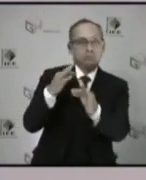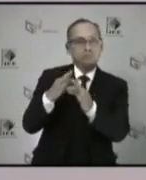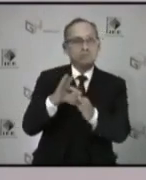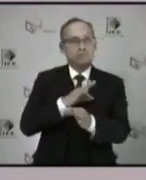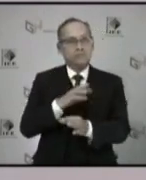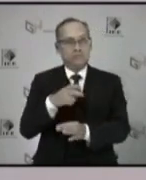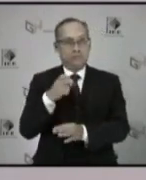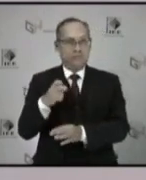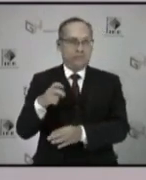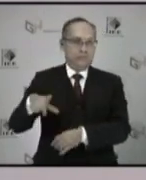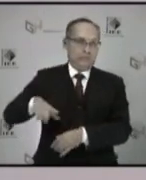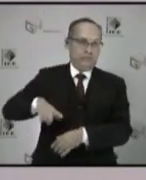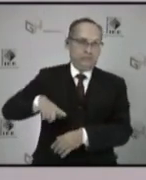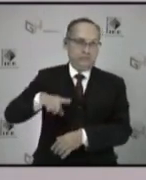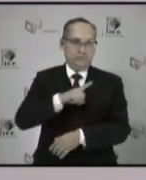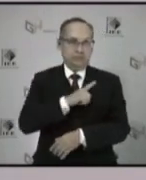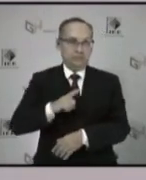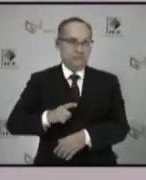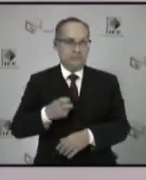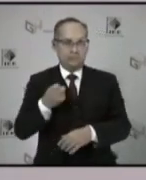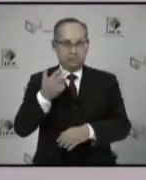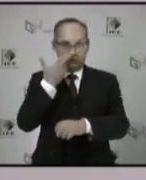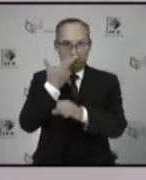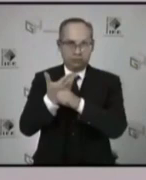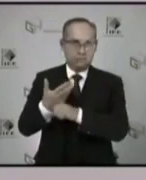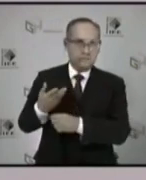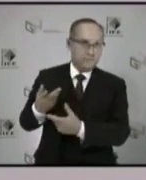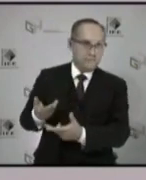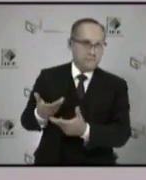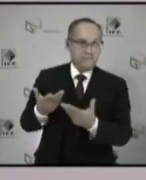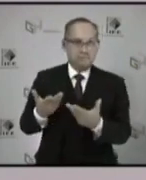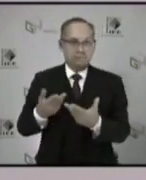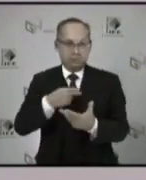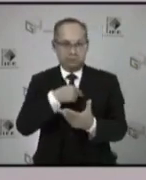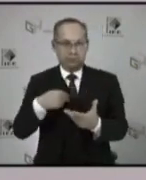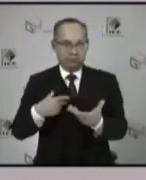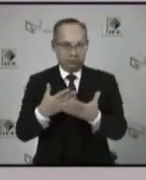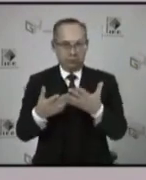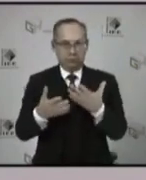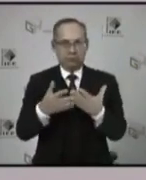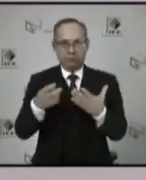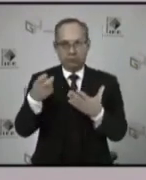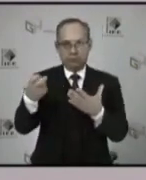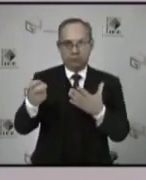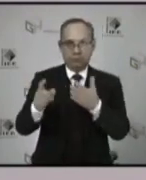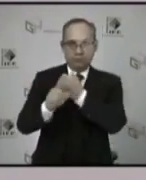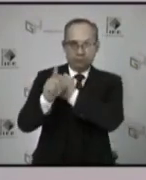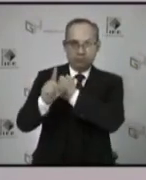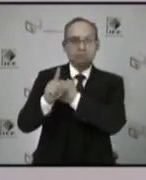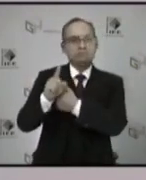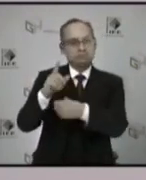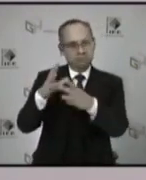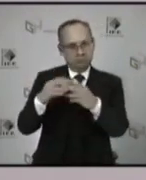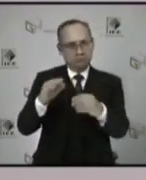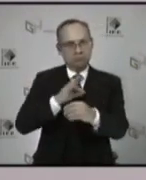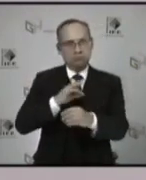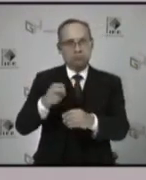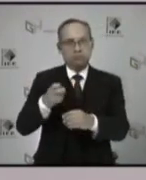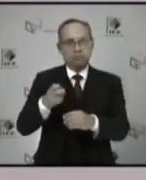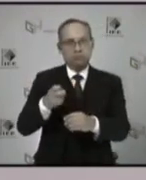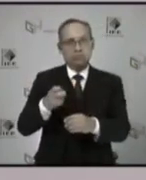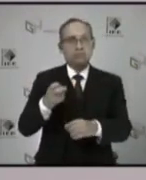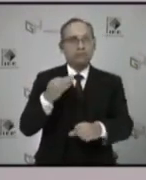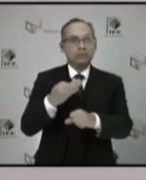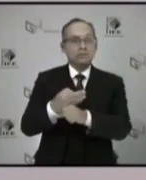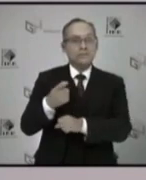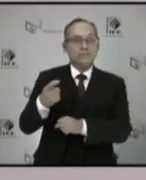dando solución. Nunca podré aceptar y reclamo que no es posible que al